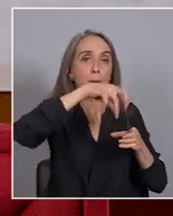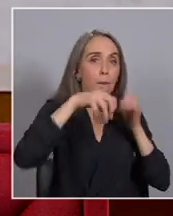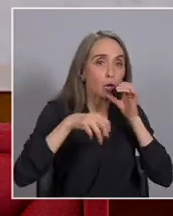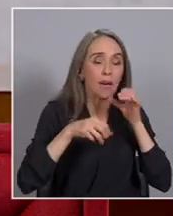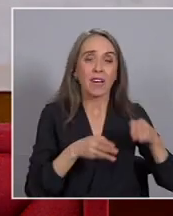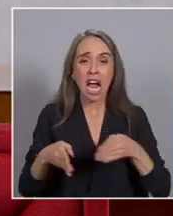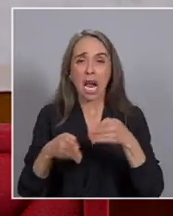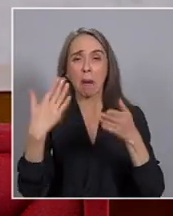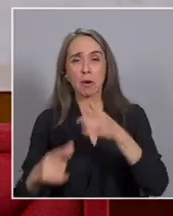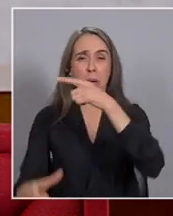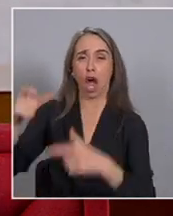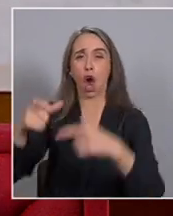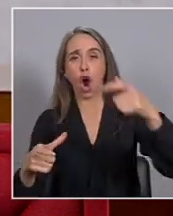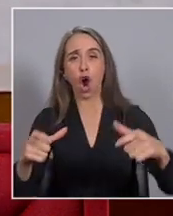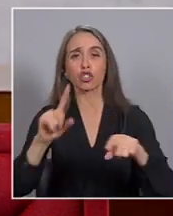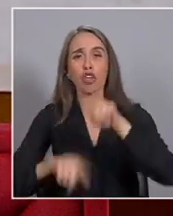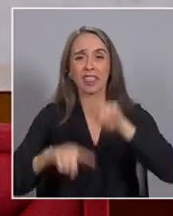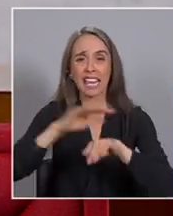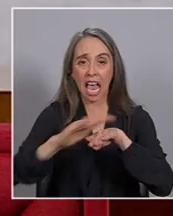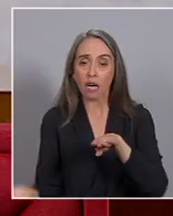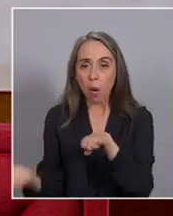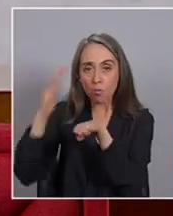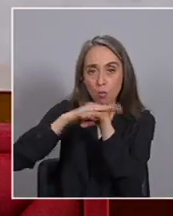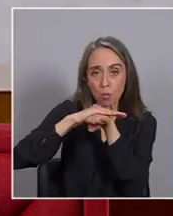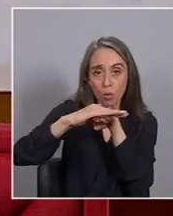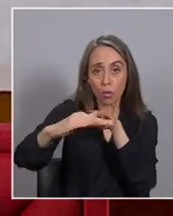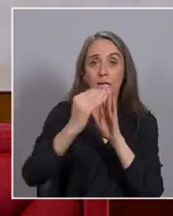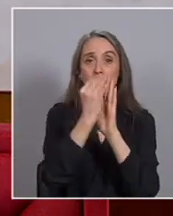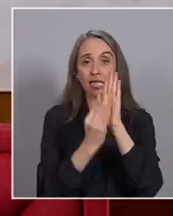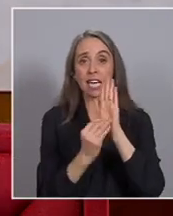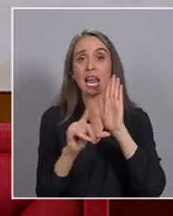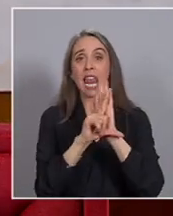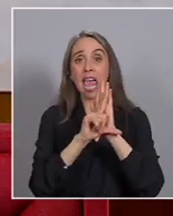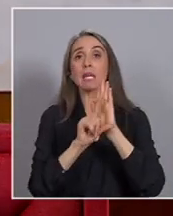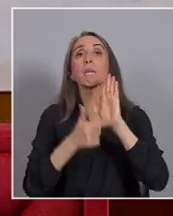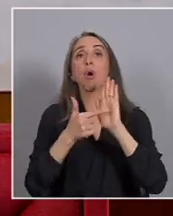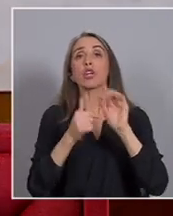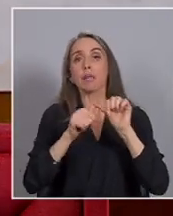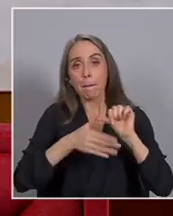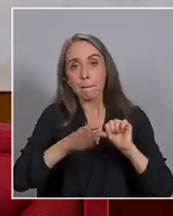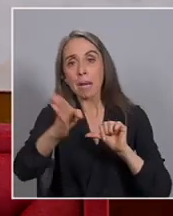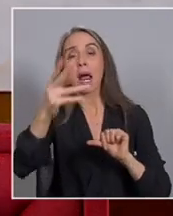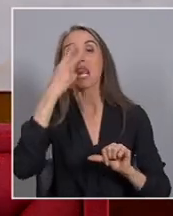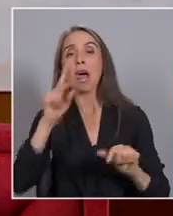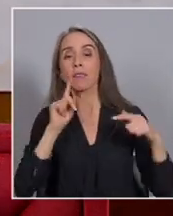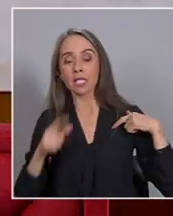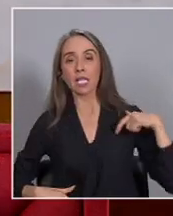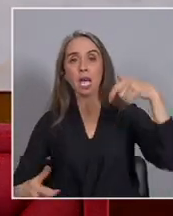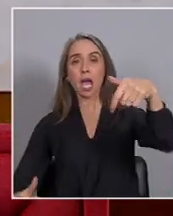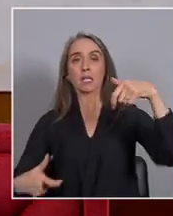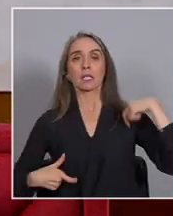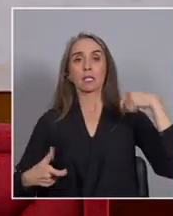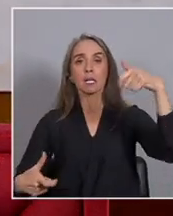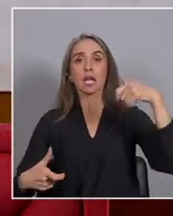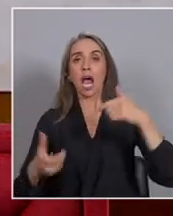mejoramiento de caminos. Trabajamos para que esta sea una política permanente, que no dependa de los cambios de gobierno.